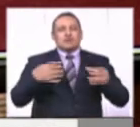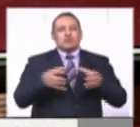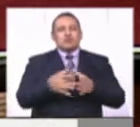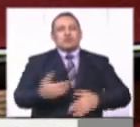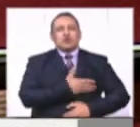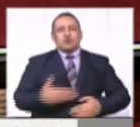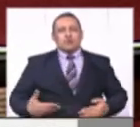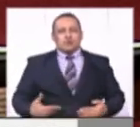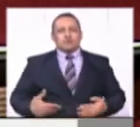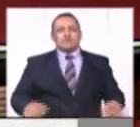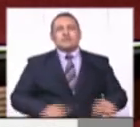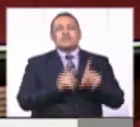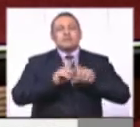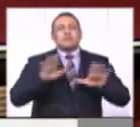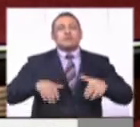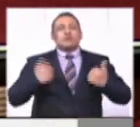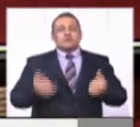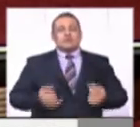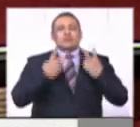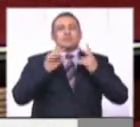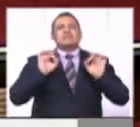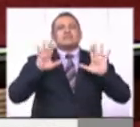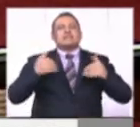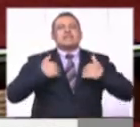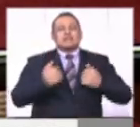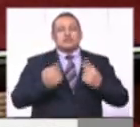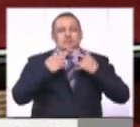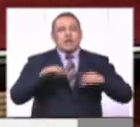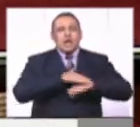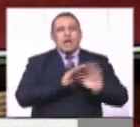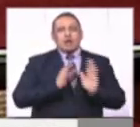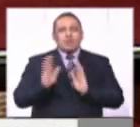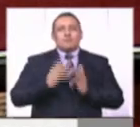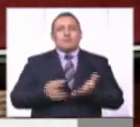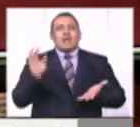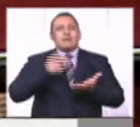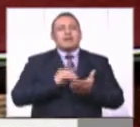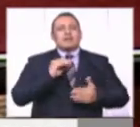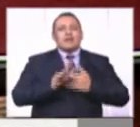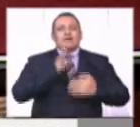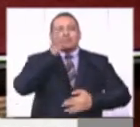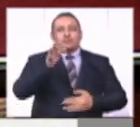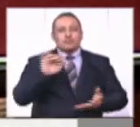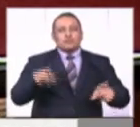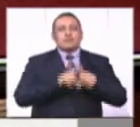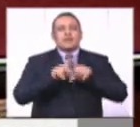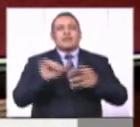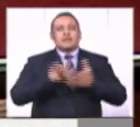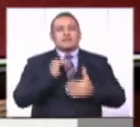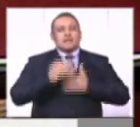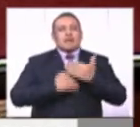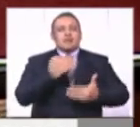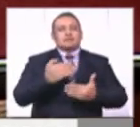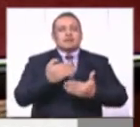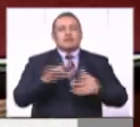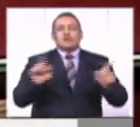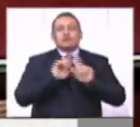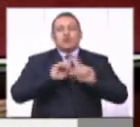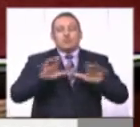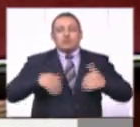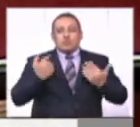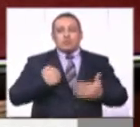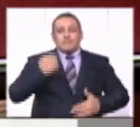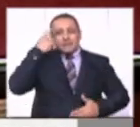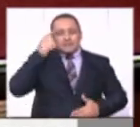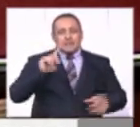gobierno y posiblemente hayan tenido algún plan más hacia delante que lo tuvieron que adelantar no podemos